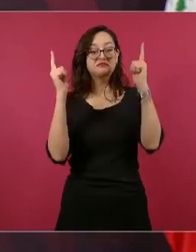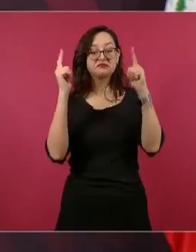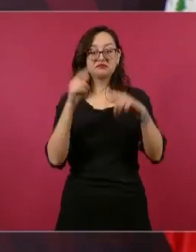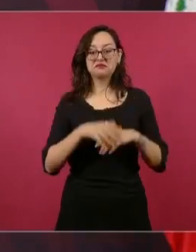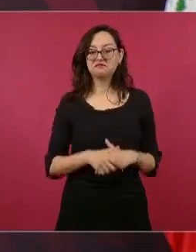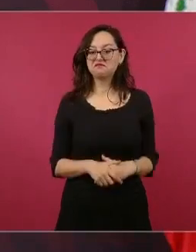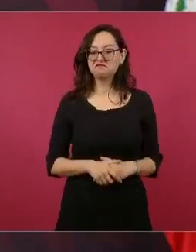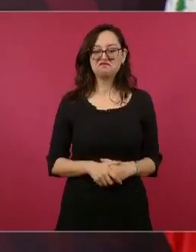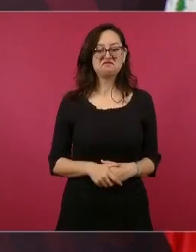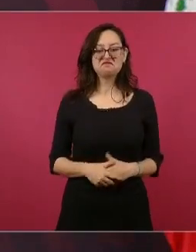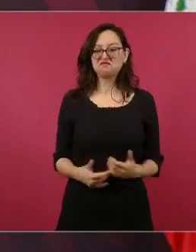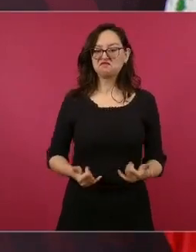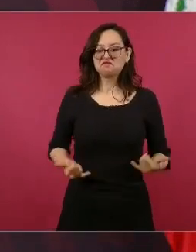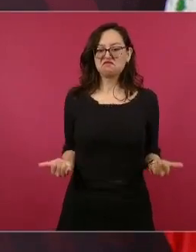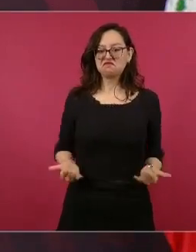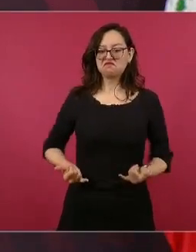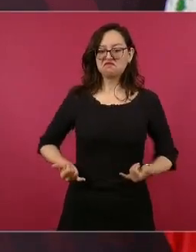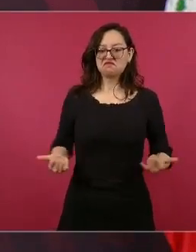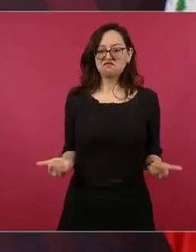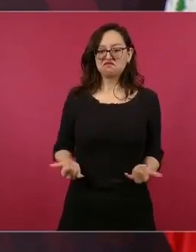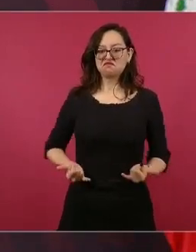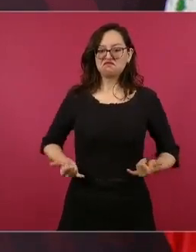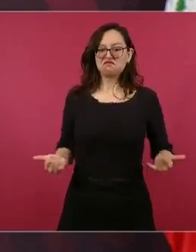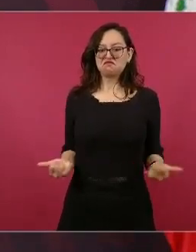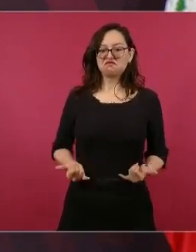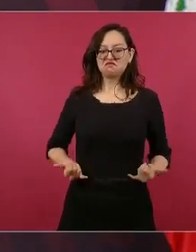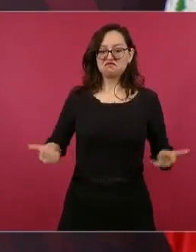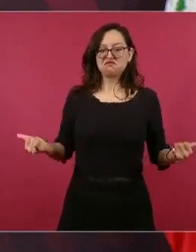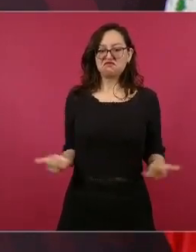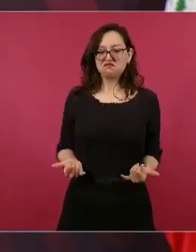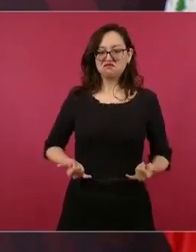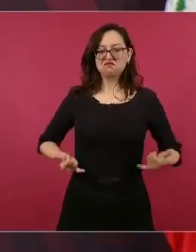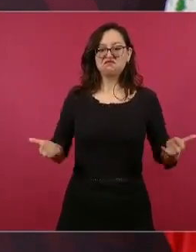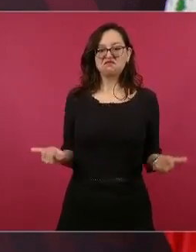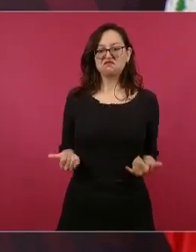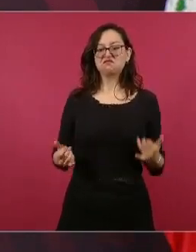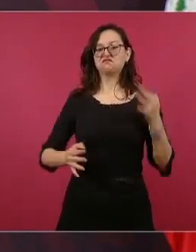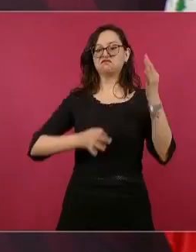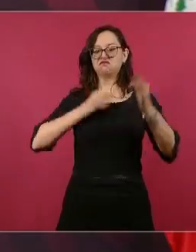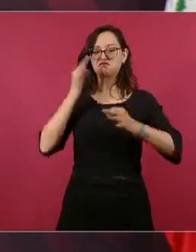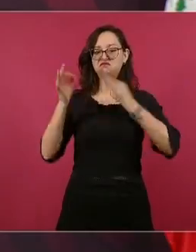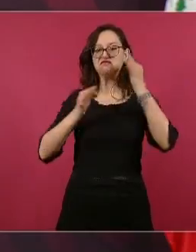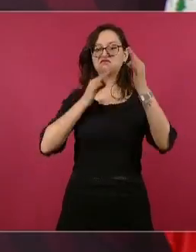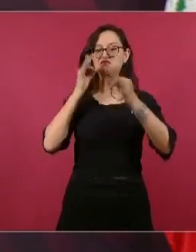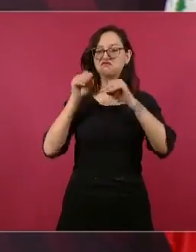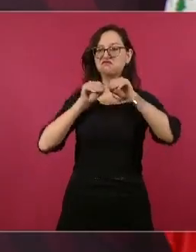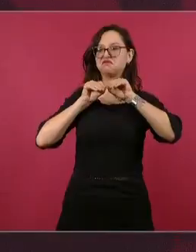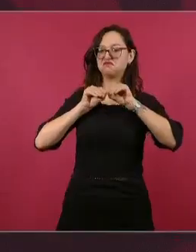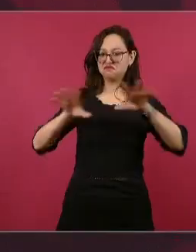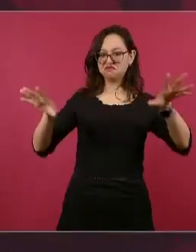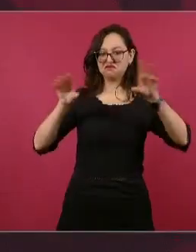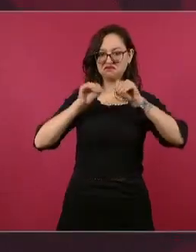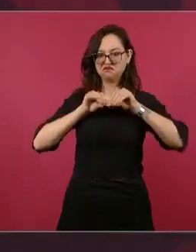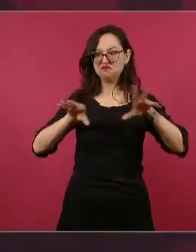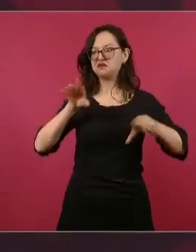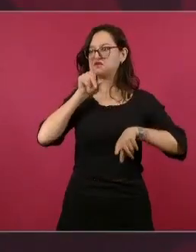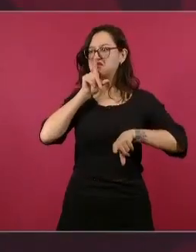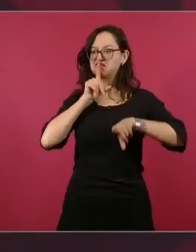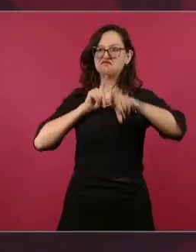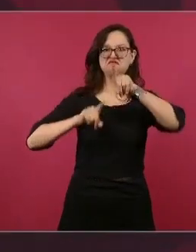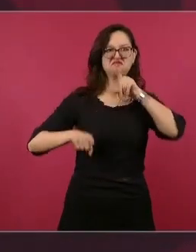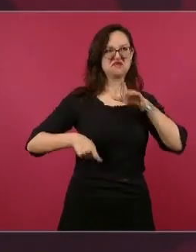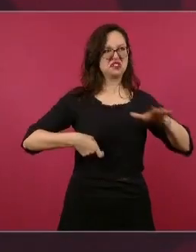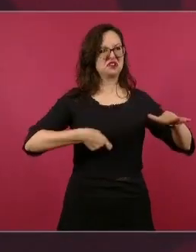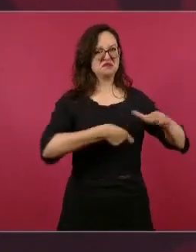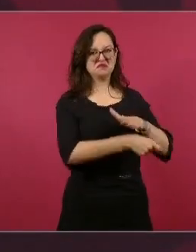y ellos siguieron y siguieron y siguieron y campañas y a ver vamos a traernos